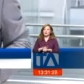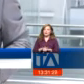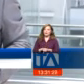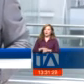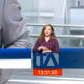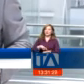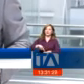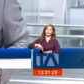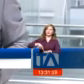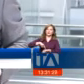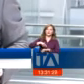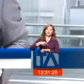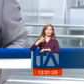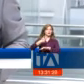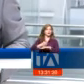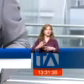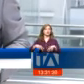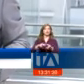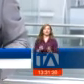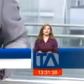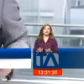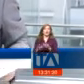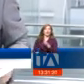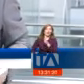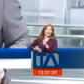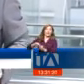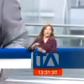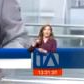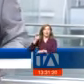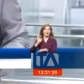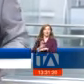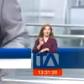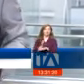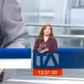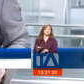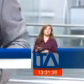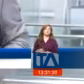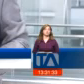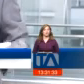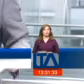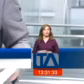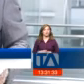demoren en establecer un monto indemnizatorio que logre una